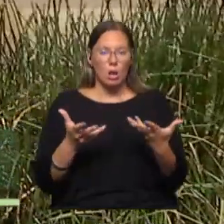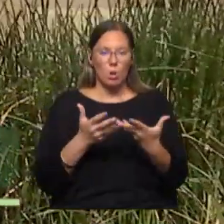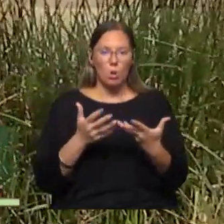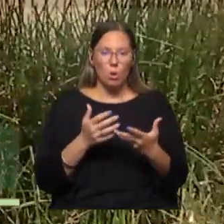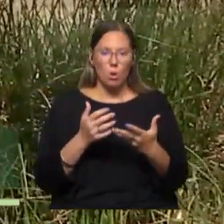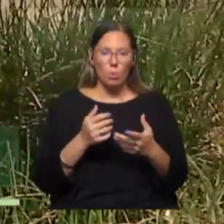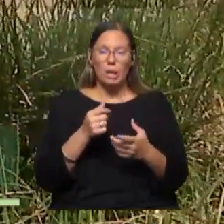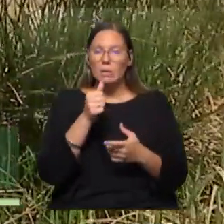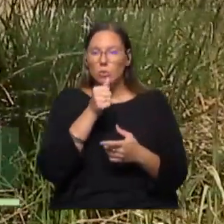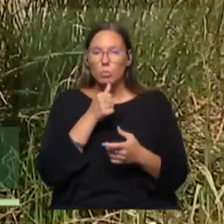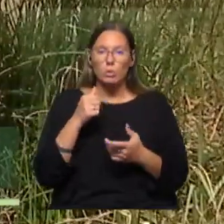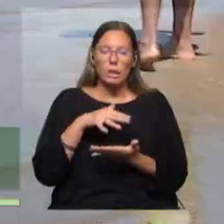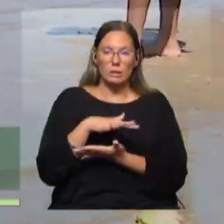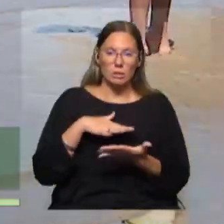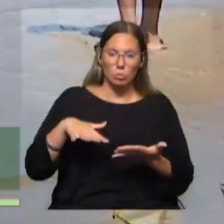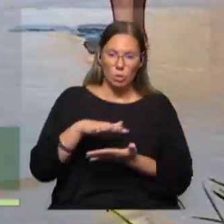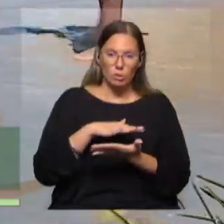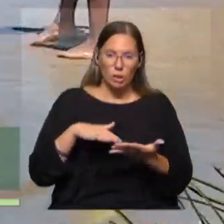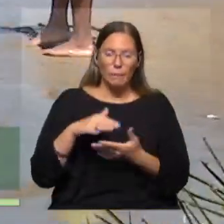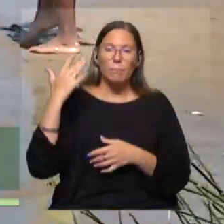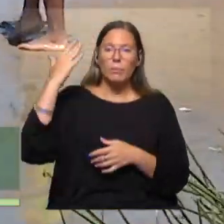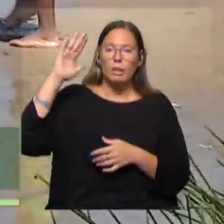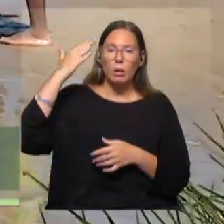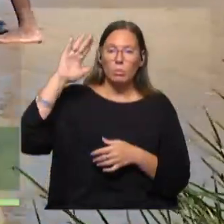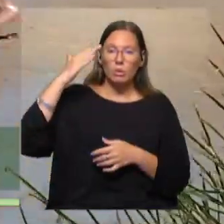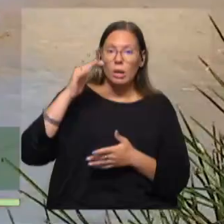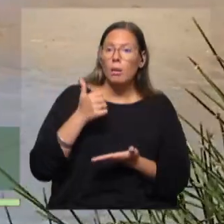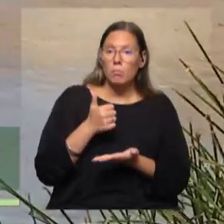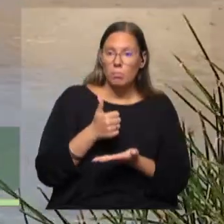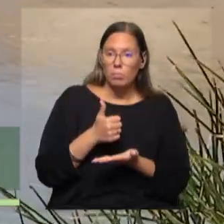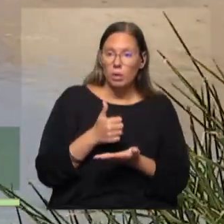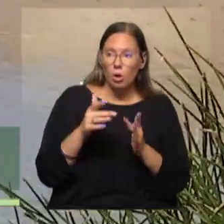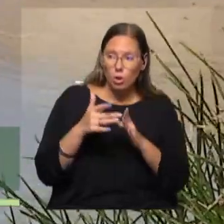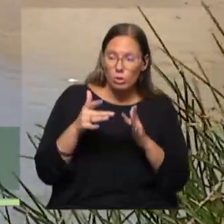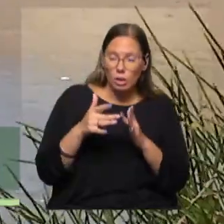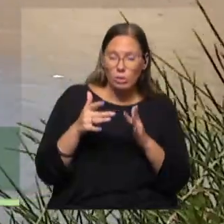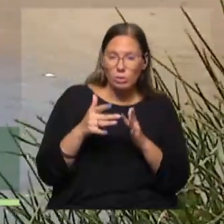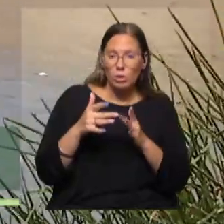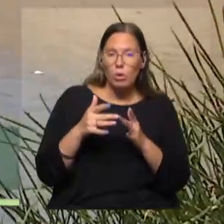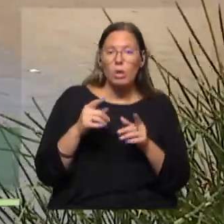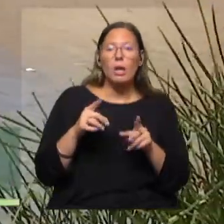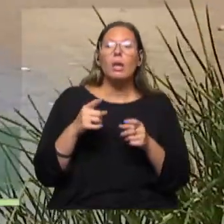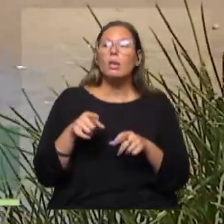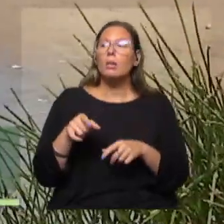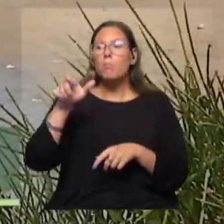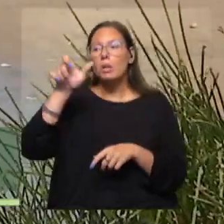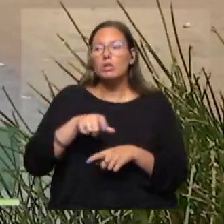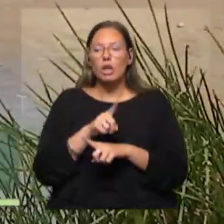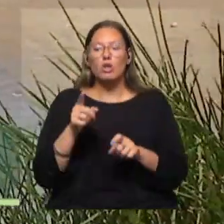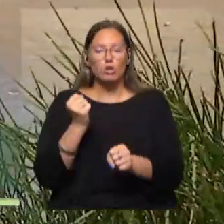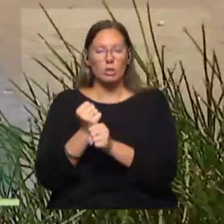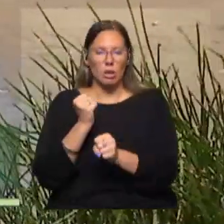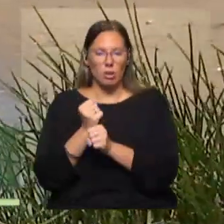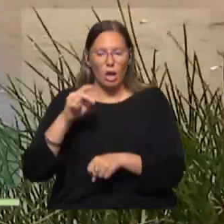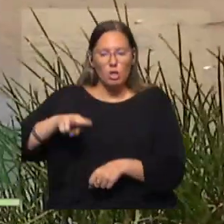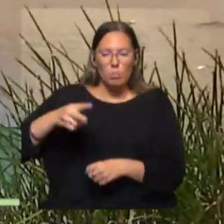hacer salir de esta situación. De que las autoridades allí estuvieran presentes y tomaran contacto con el asunto. Ahora, ¿de qué viven los trabajadores mientras tanto? Porque son